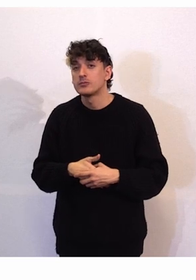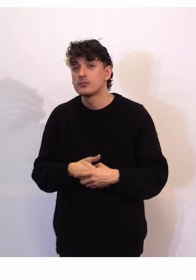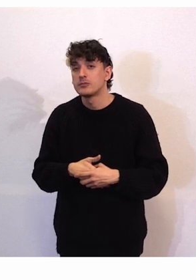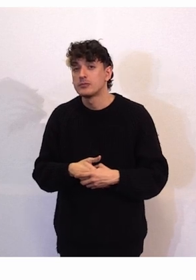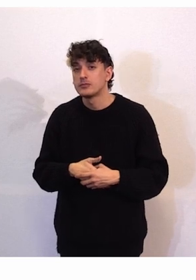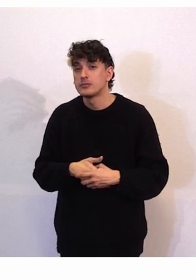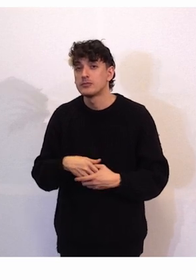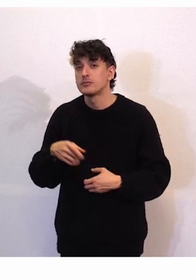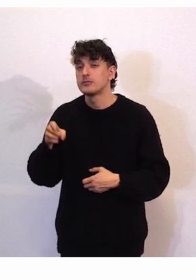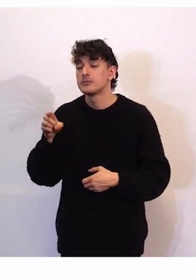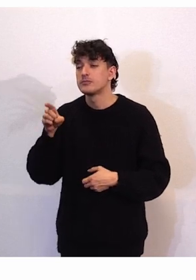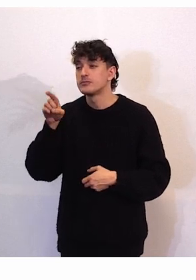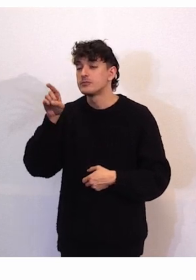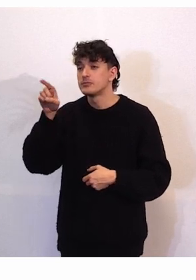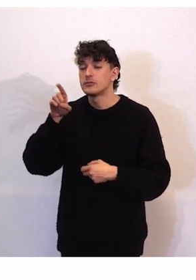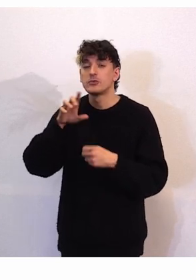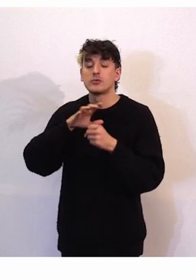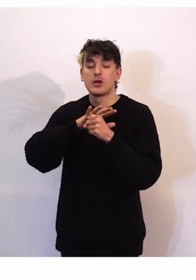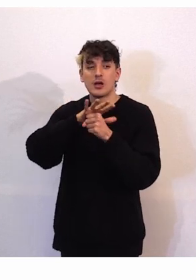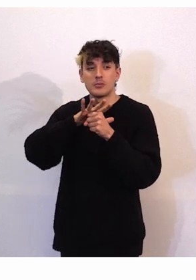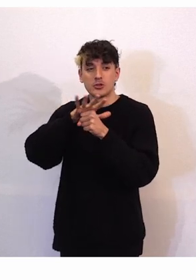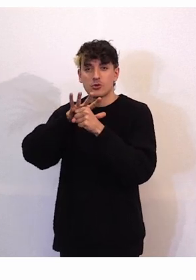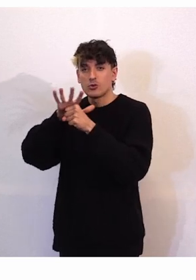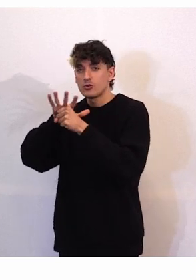¿en qué ámbito su hija